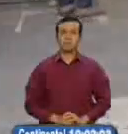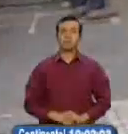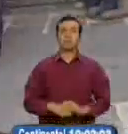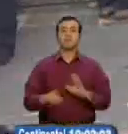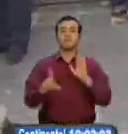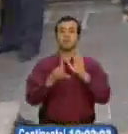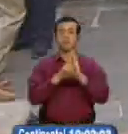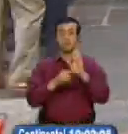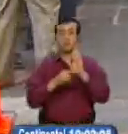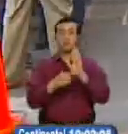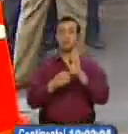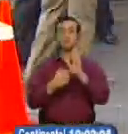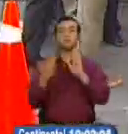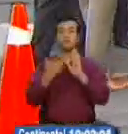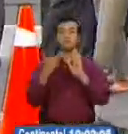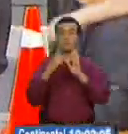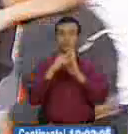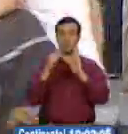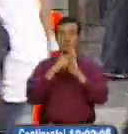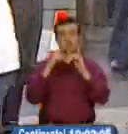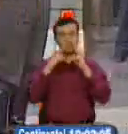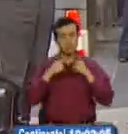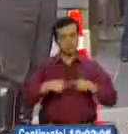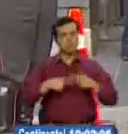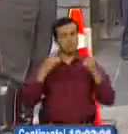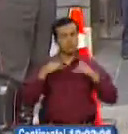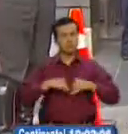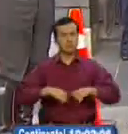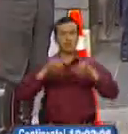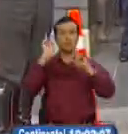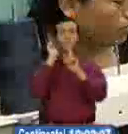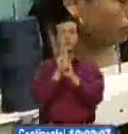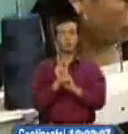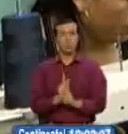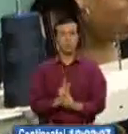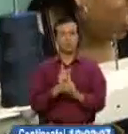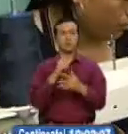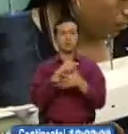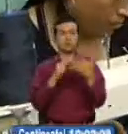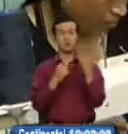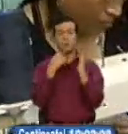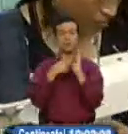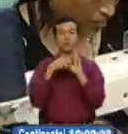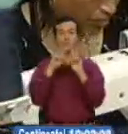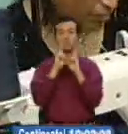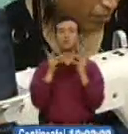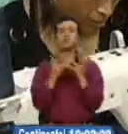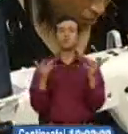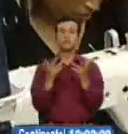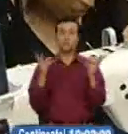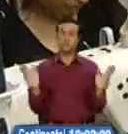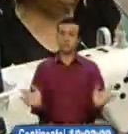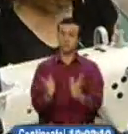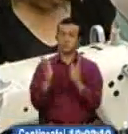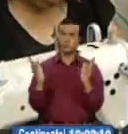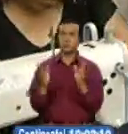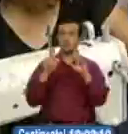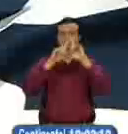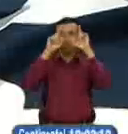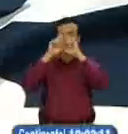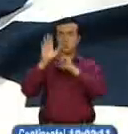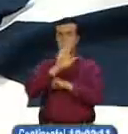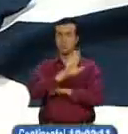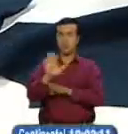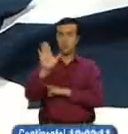norma, a decir de las autoridades del Servicio de Rentas Internas, contiene aspectos puntuales. El primer campo se refiere a incentivos para las empresas